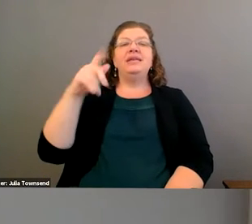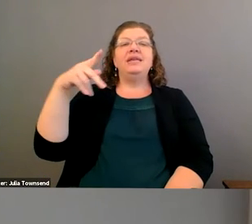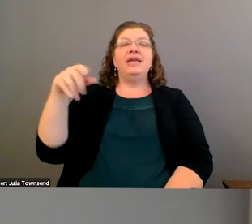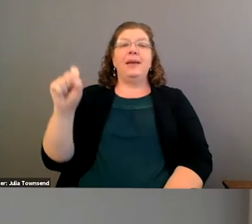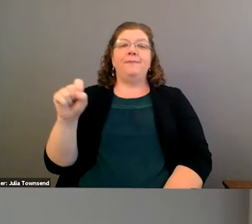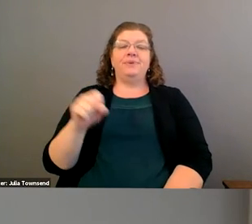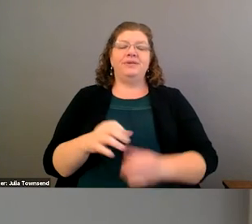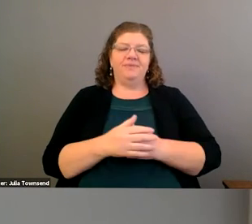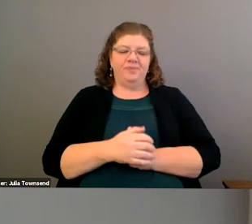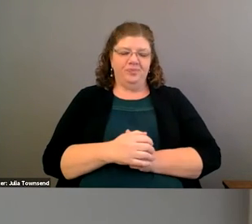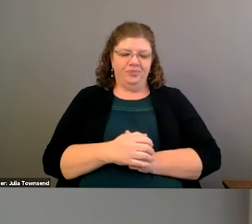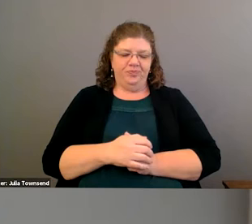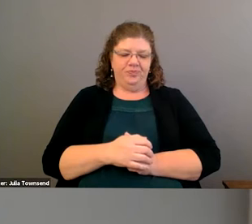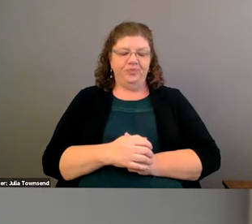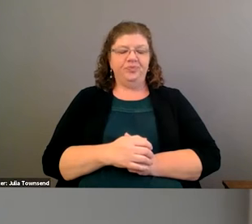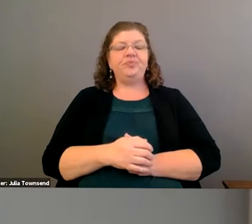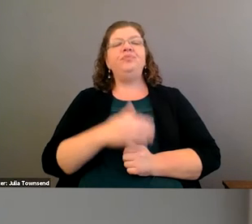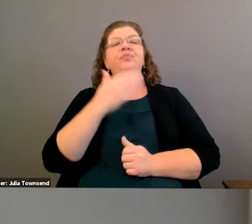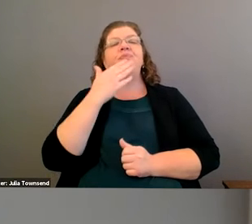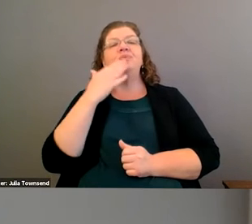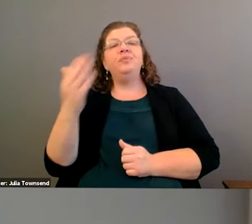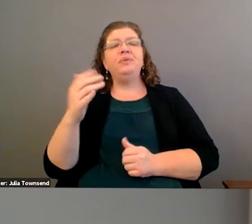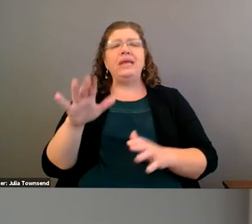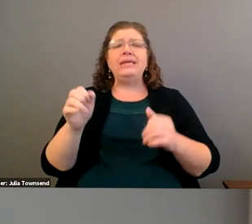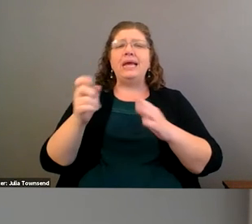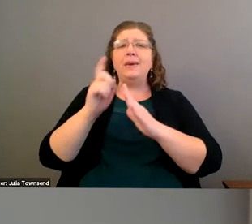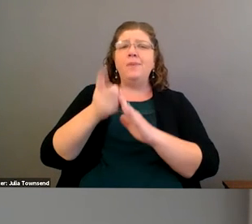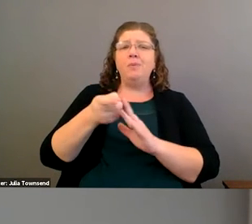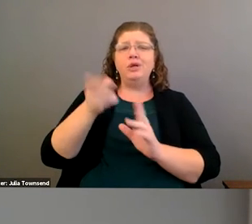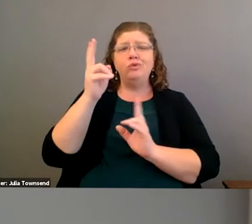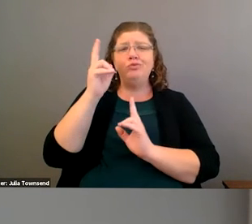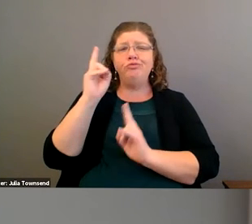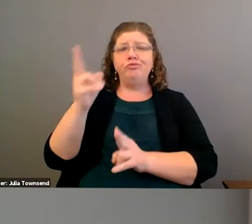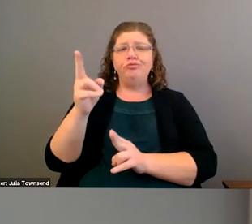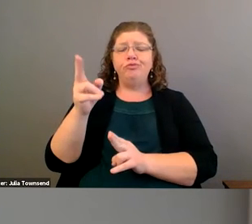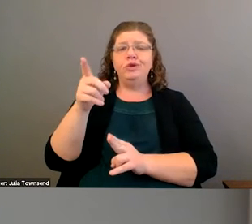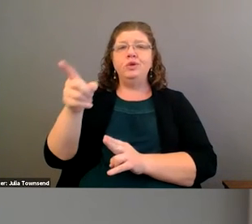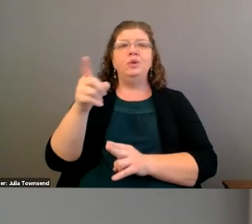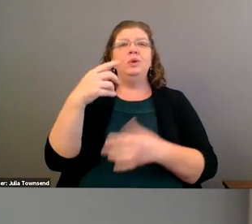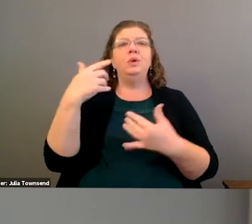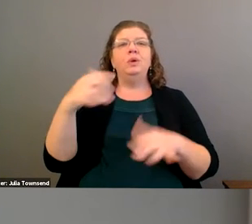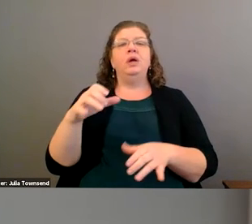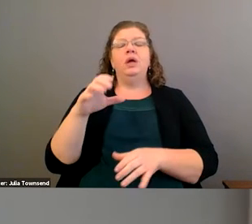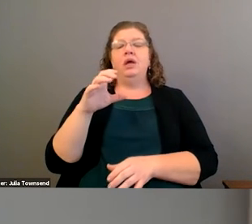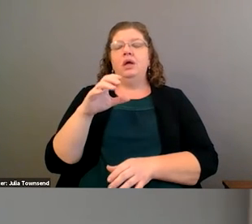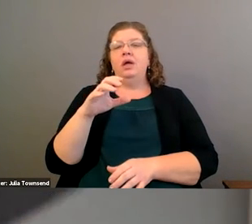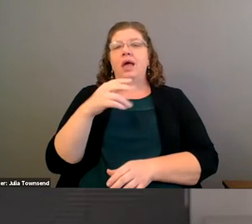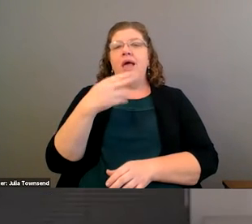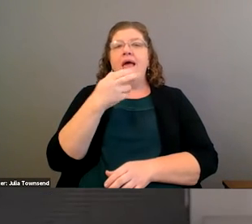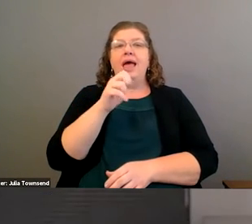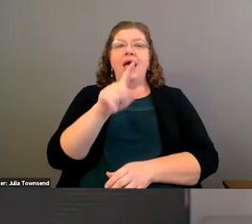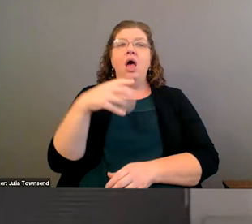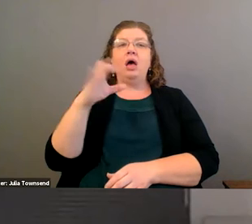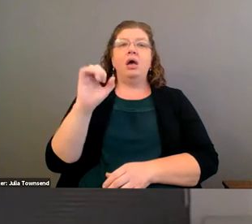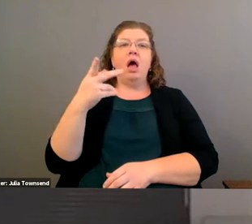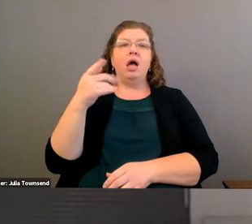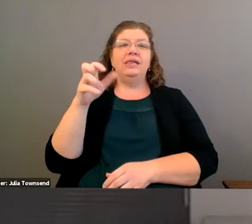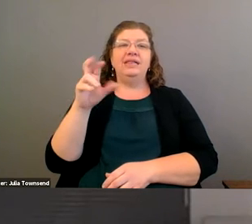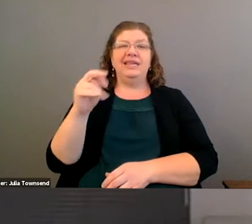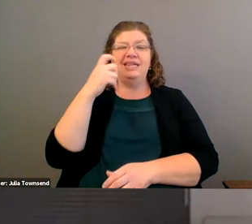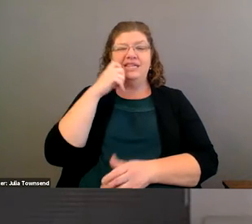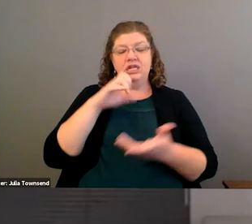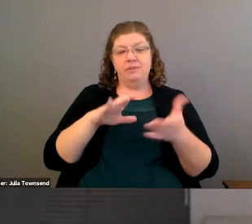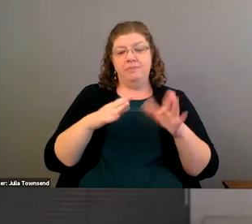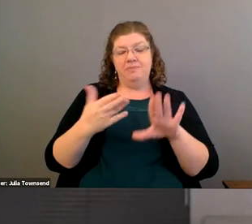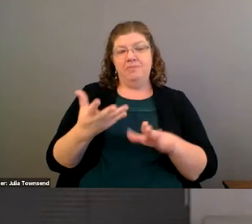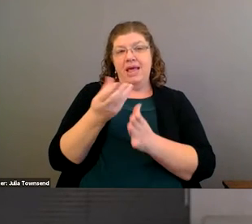Capps. Gracias. Quería tomar un momento para rendir homenaje a Hal Conklin, quien falleció